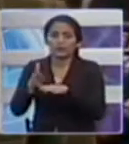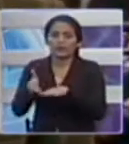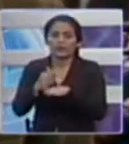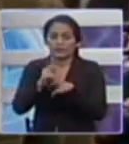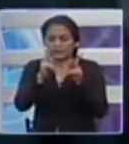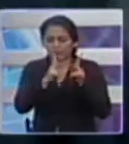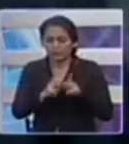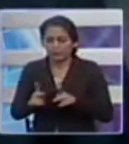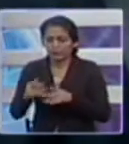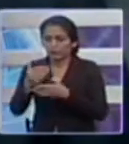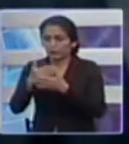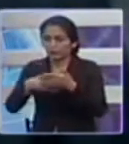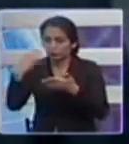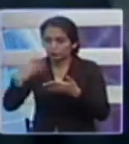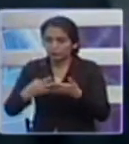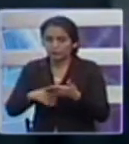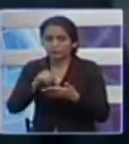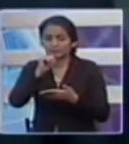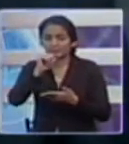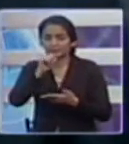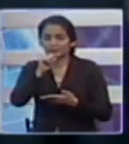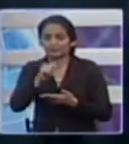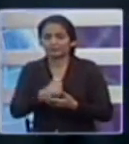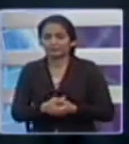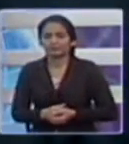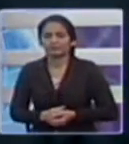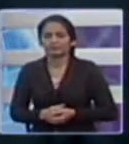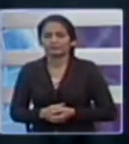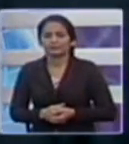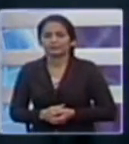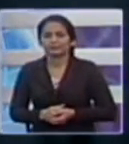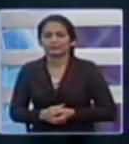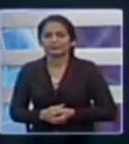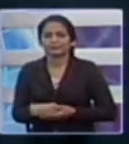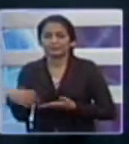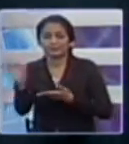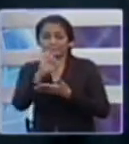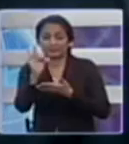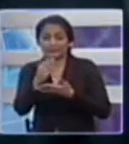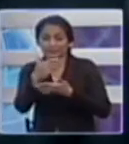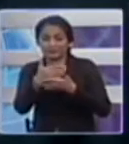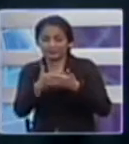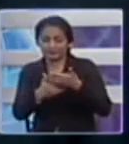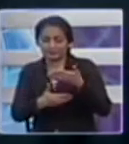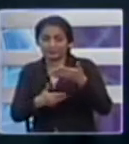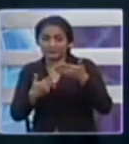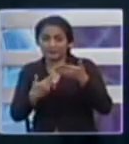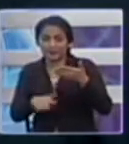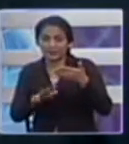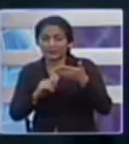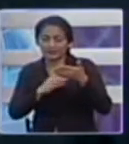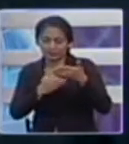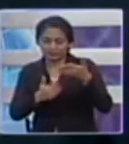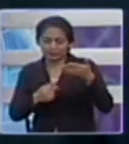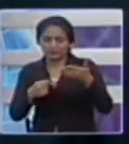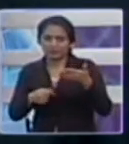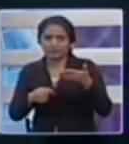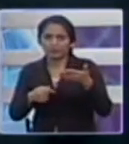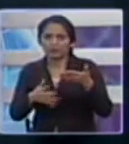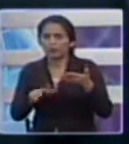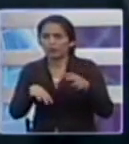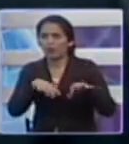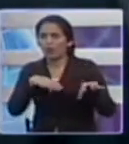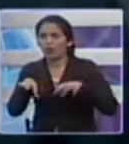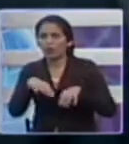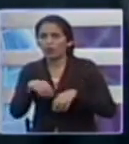se requiere. No es posible que se presupuesten recursos y al final del año tengan una ejecución en algunos casos del 30, del